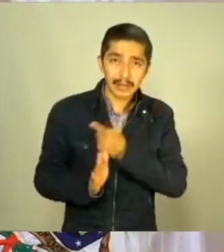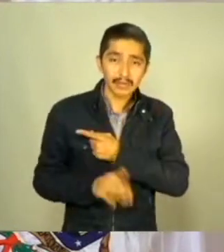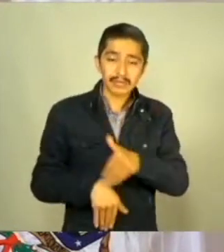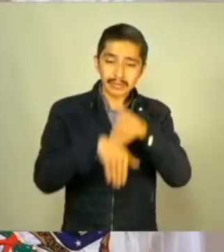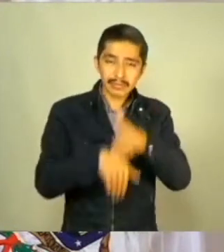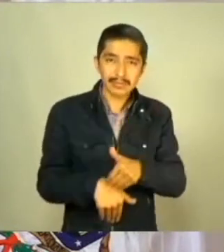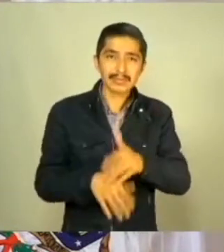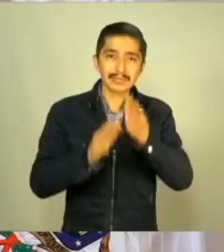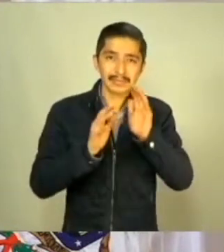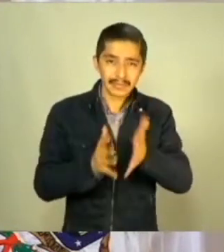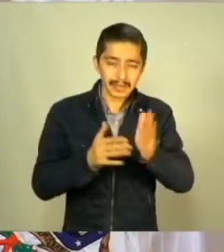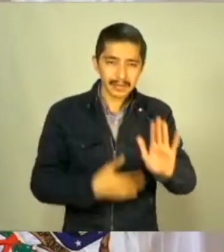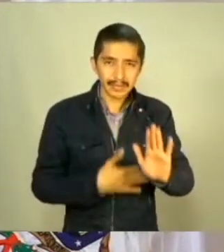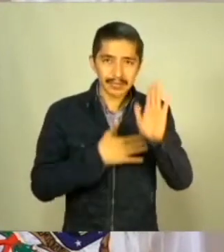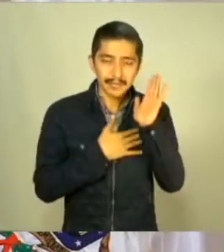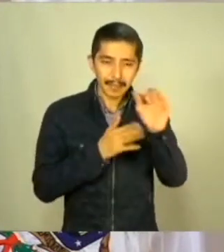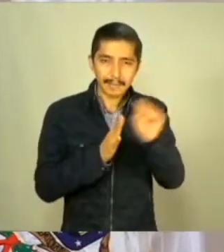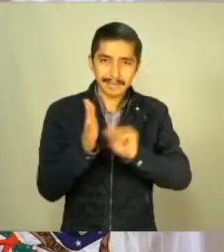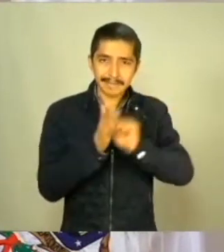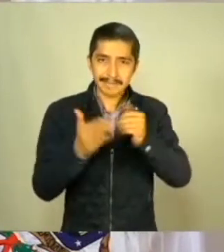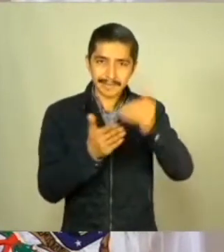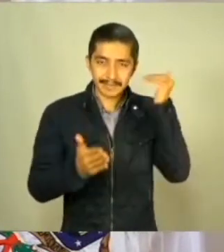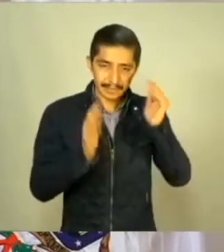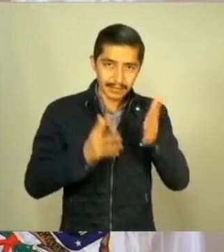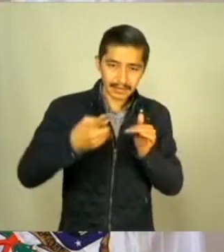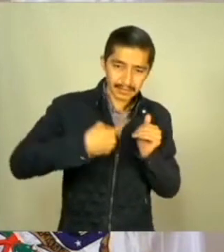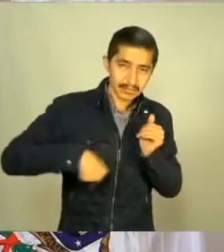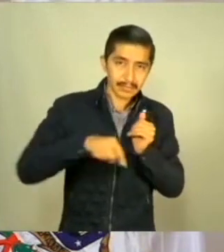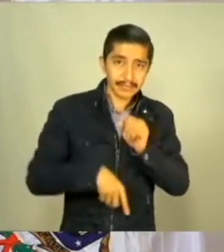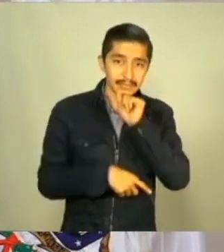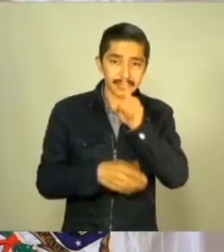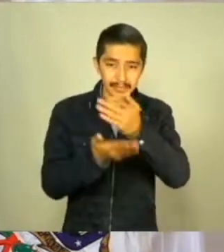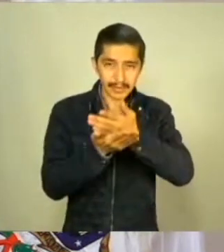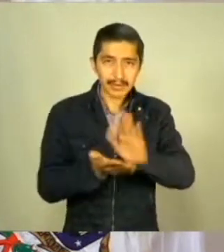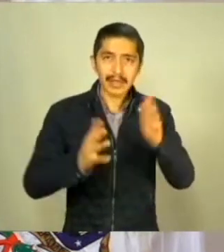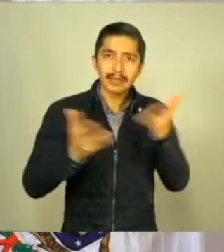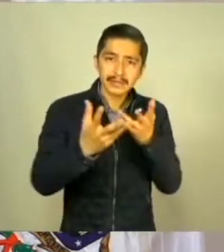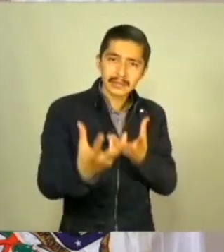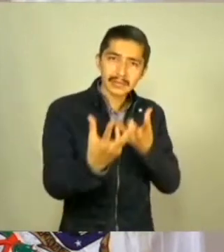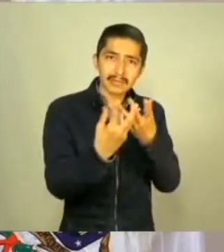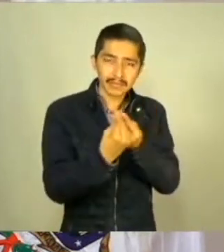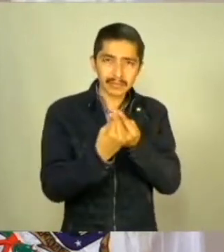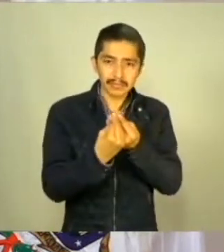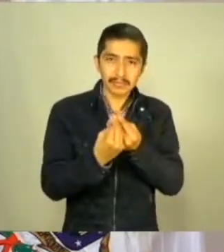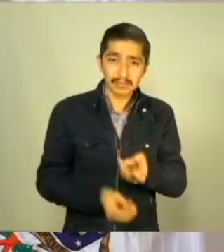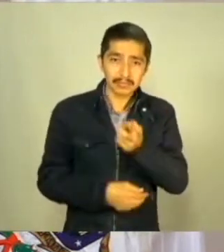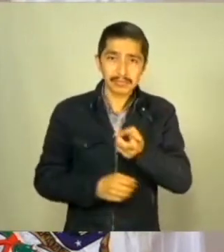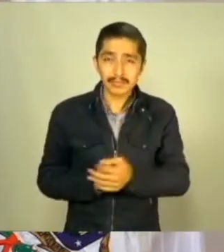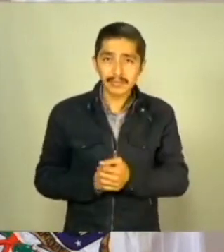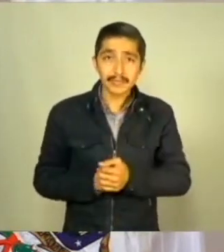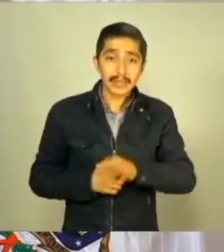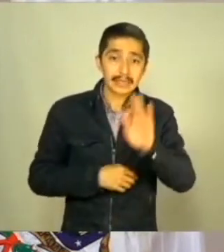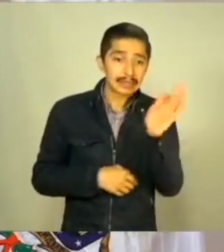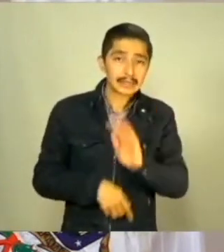comprometido desde hace meses y además que los hicimos juntos o en caso contrario se van